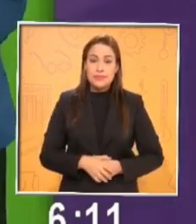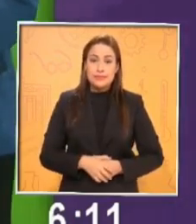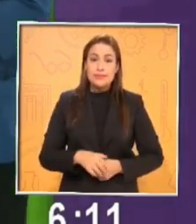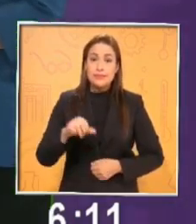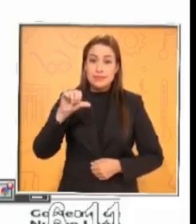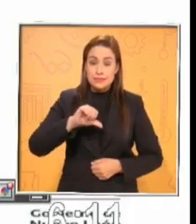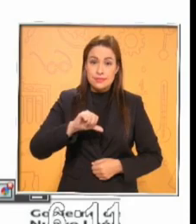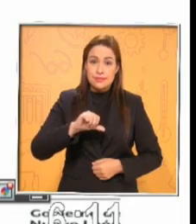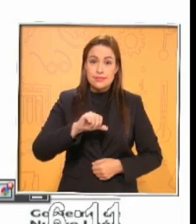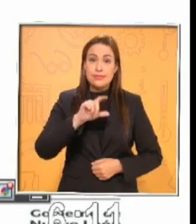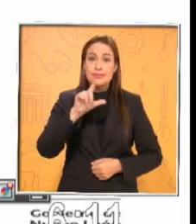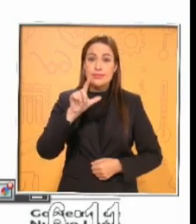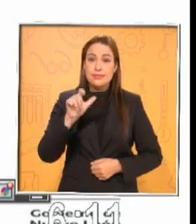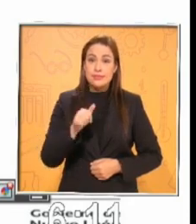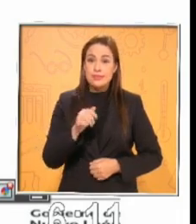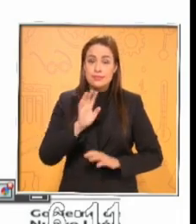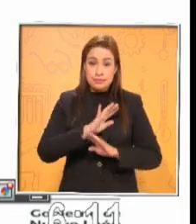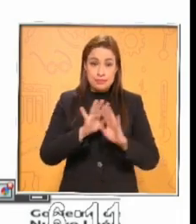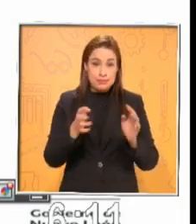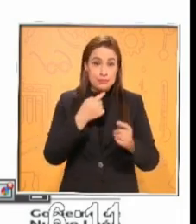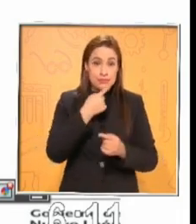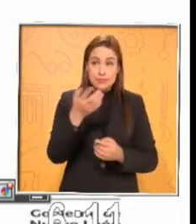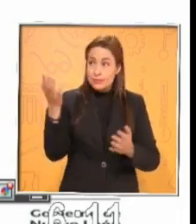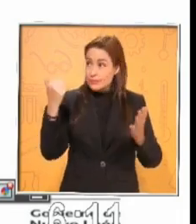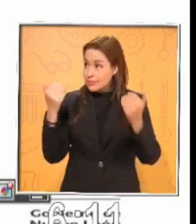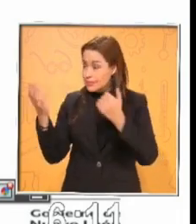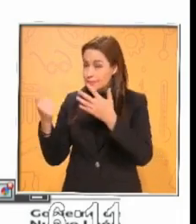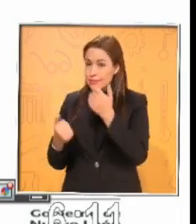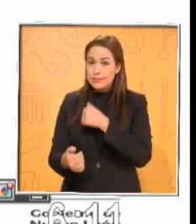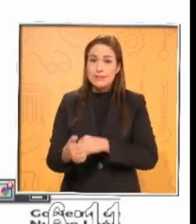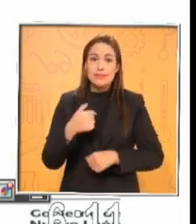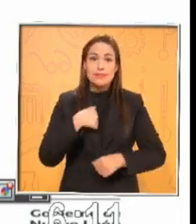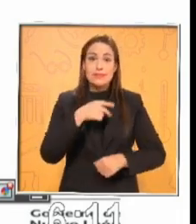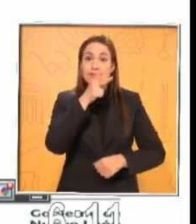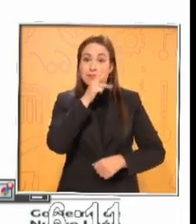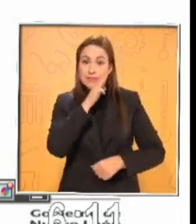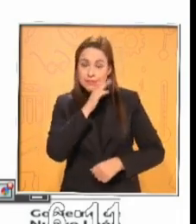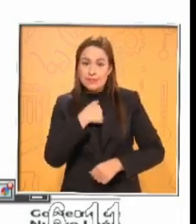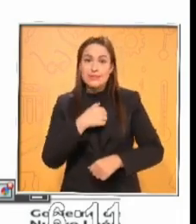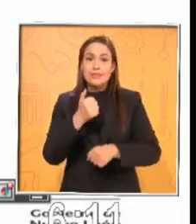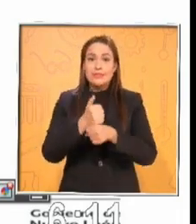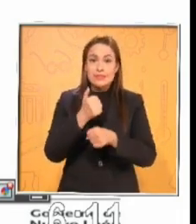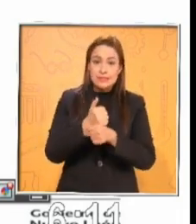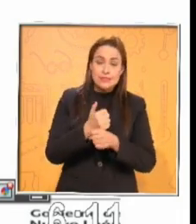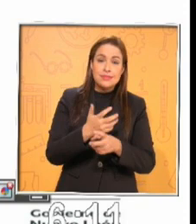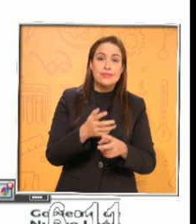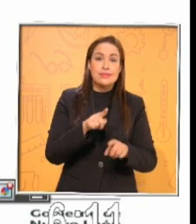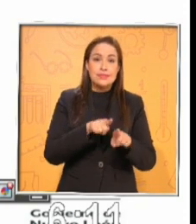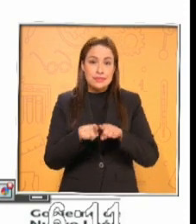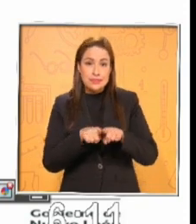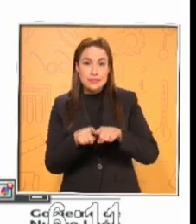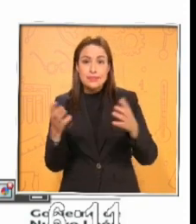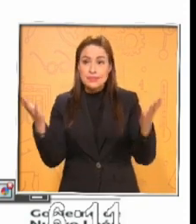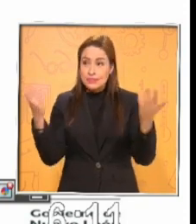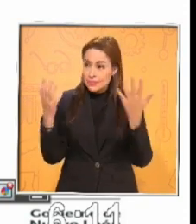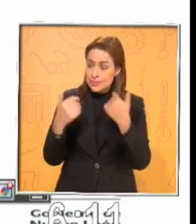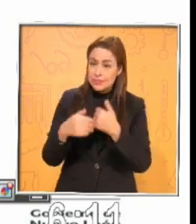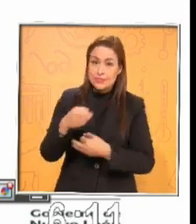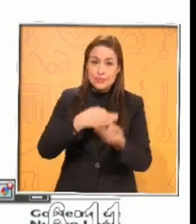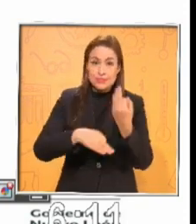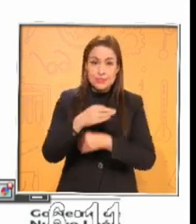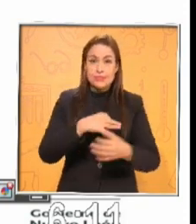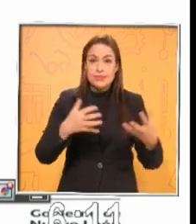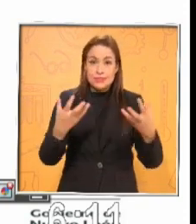invitar a nuestros papás, a nuestra abuelita, a nuestros hermanos, a que acudan con nosotros a aprender